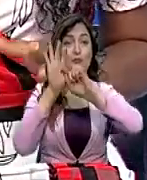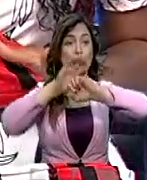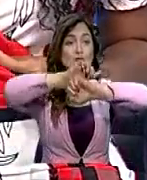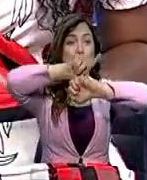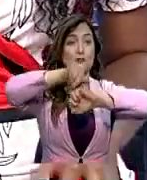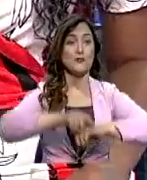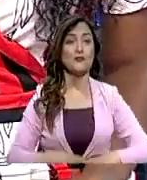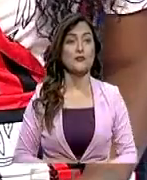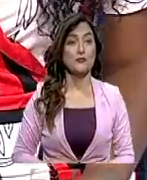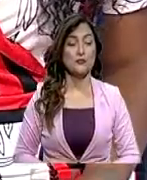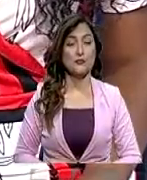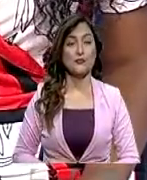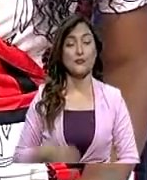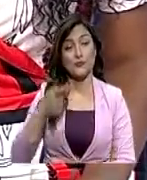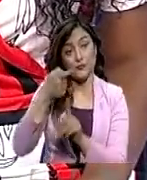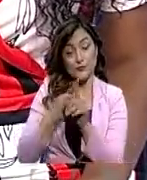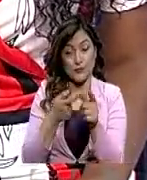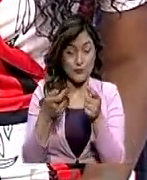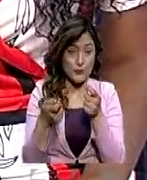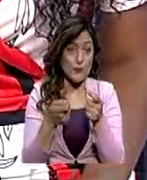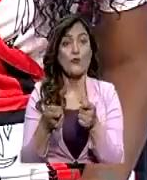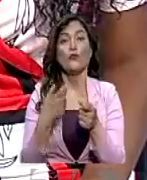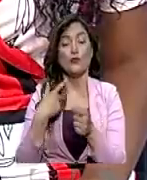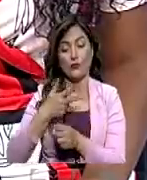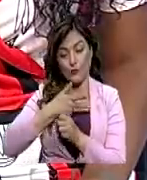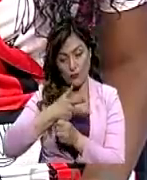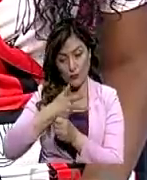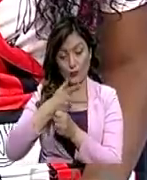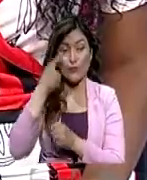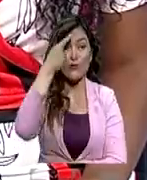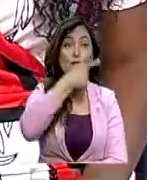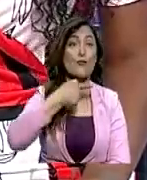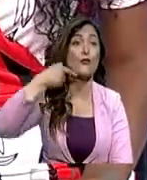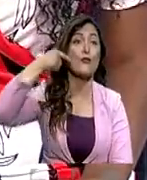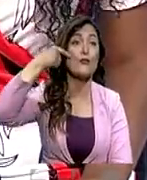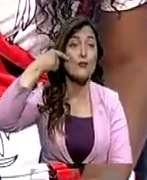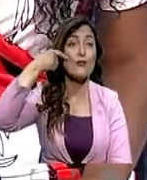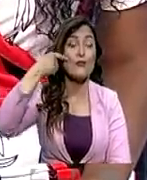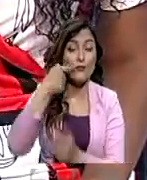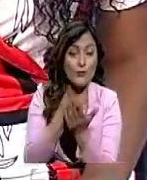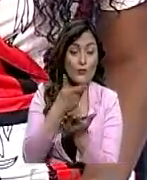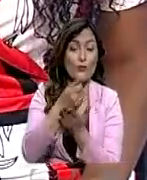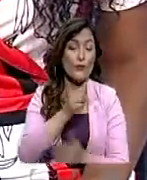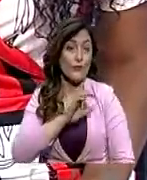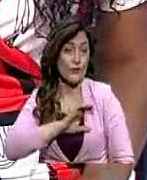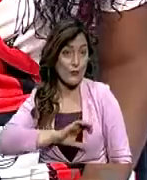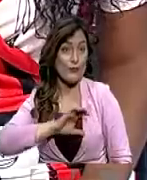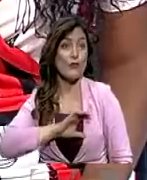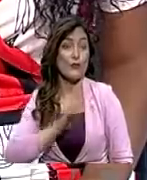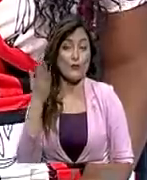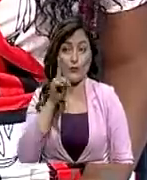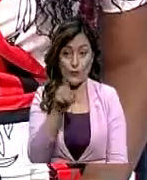6:04. En otros temas, en un mes estarían operativas las cámaras con reconocimiento facial que fueron compradas por el municipio